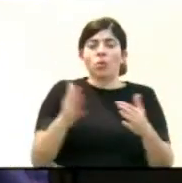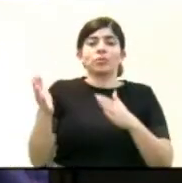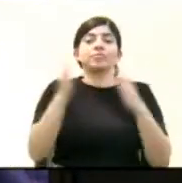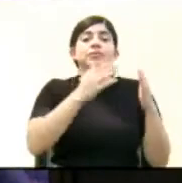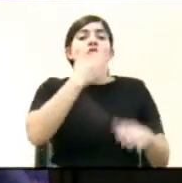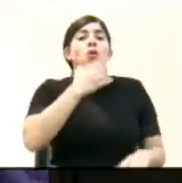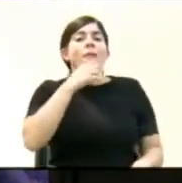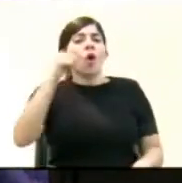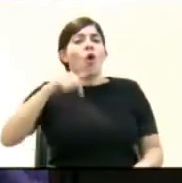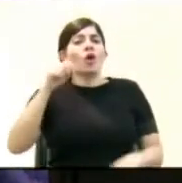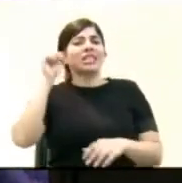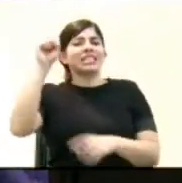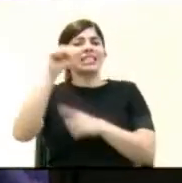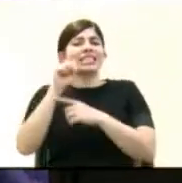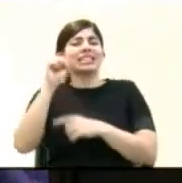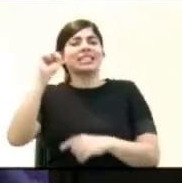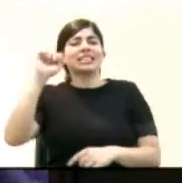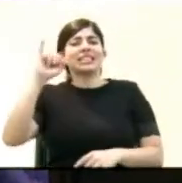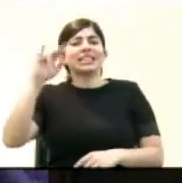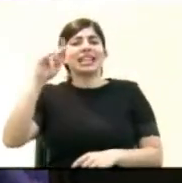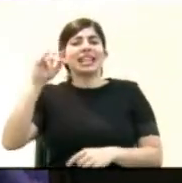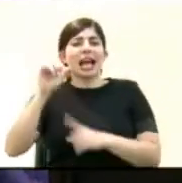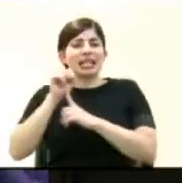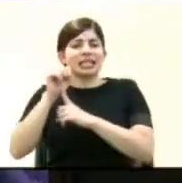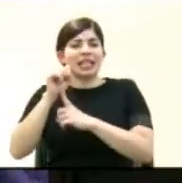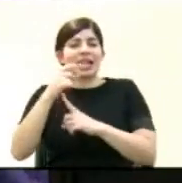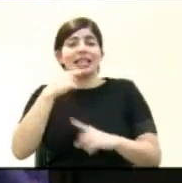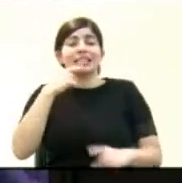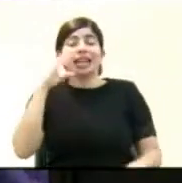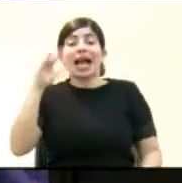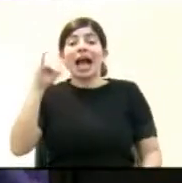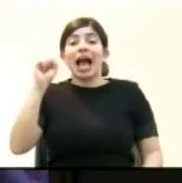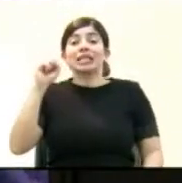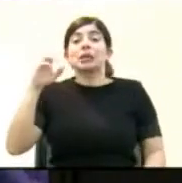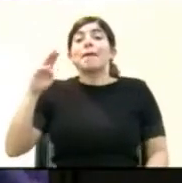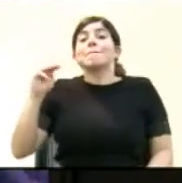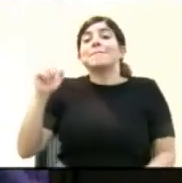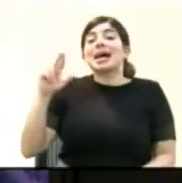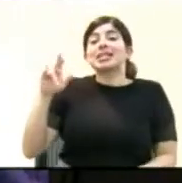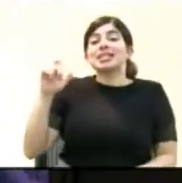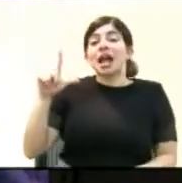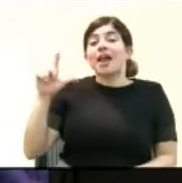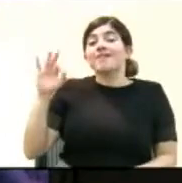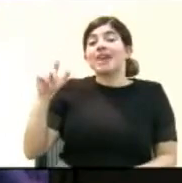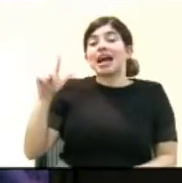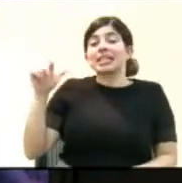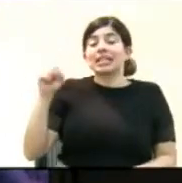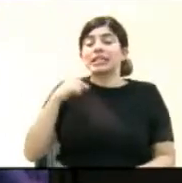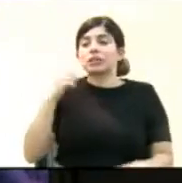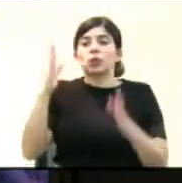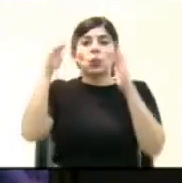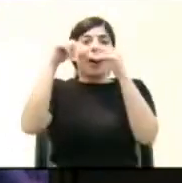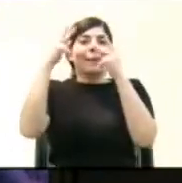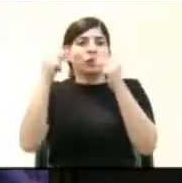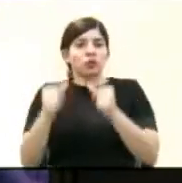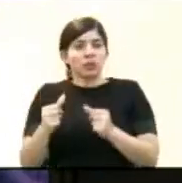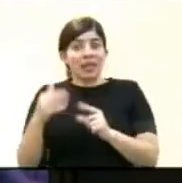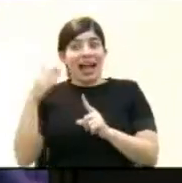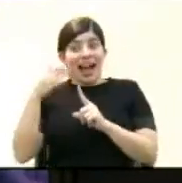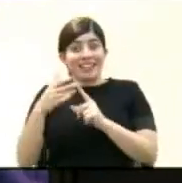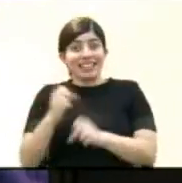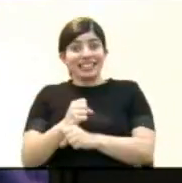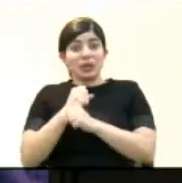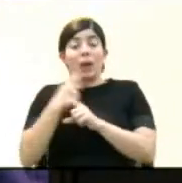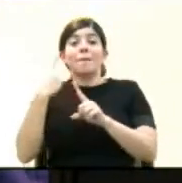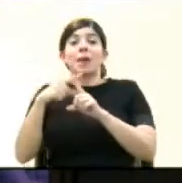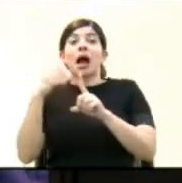algunos sindicatos denuncian la situación en el CAIS Marcial Fallas, dicen que no está llegando presupuesto, que se puede afectar no solo las cirugías de ahí, sino el convenio con el